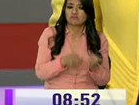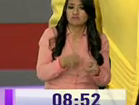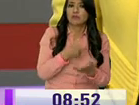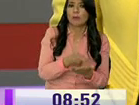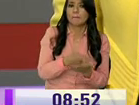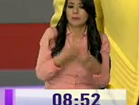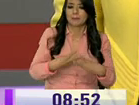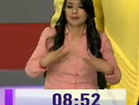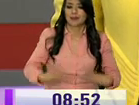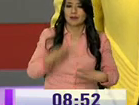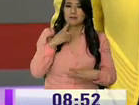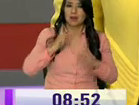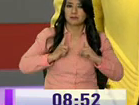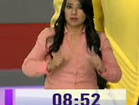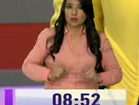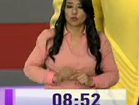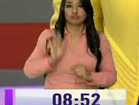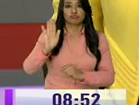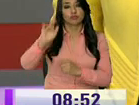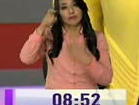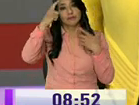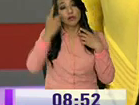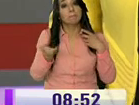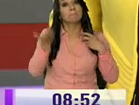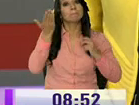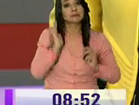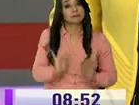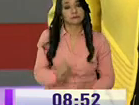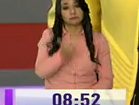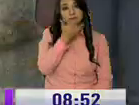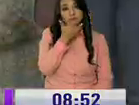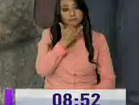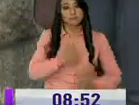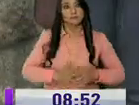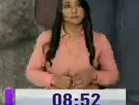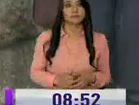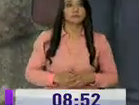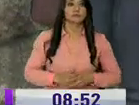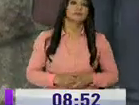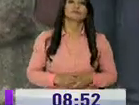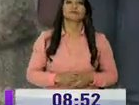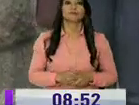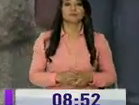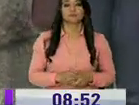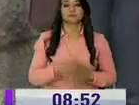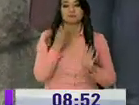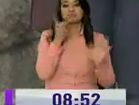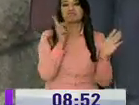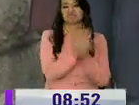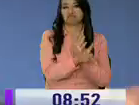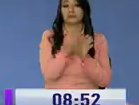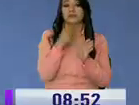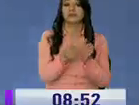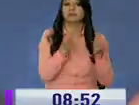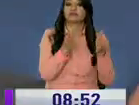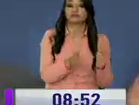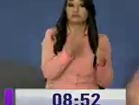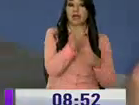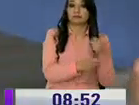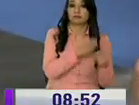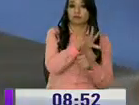que se habría instaurado durante el gobierno anterior. La denuncia señala que en el periodo comprendido entre el